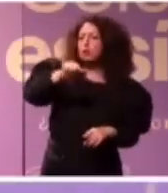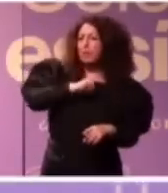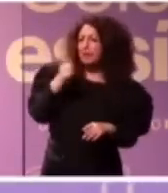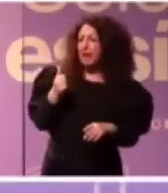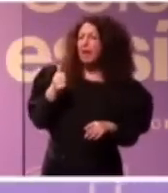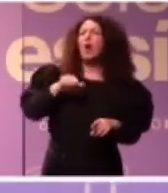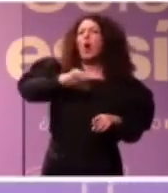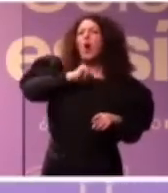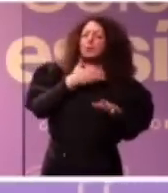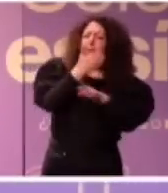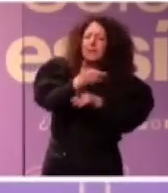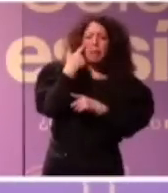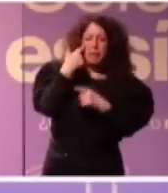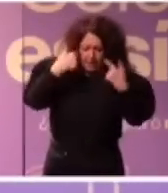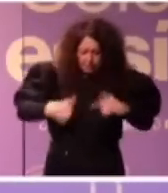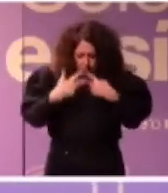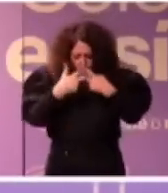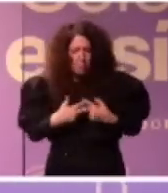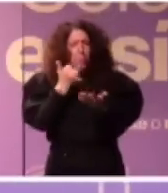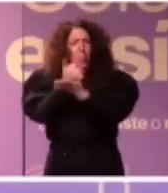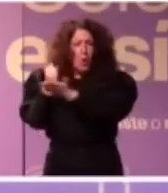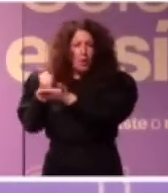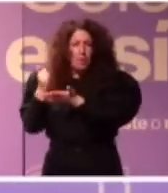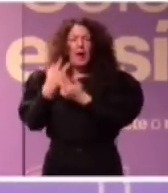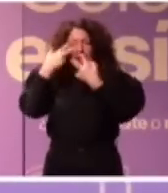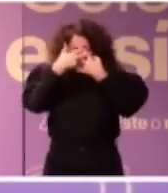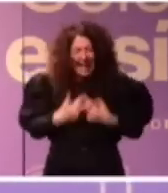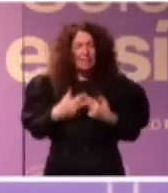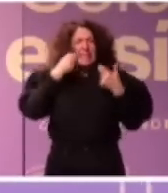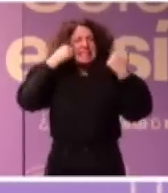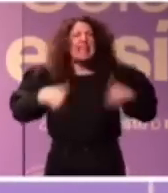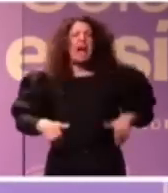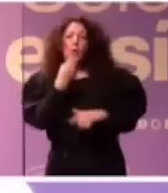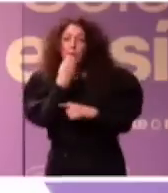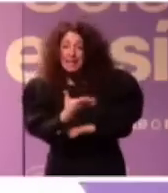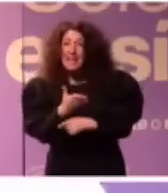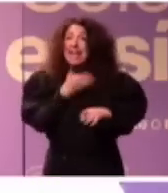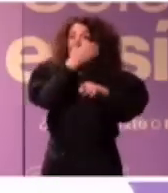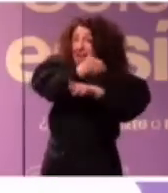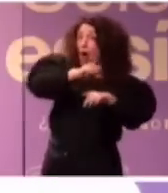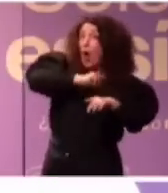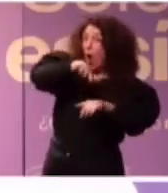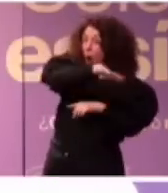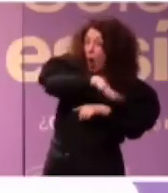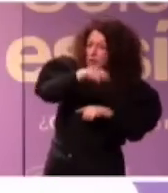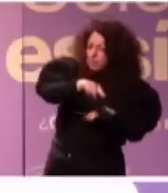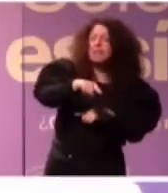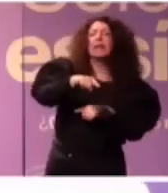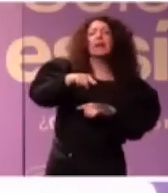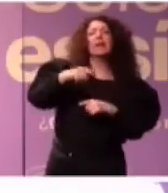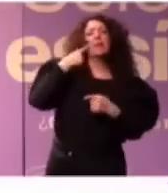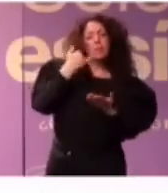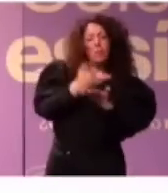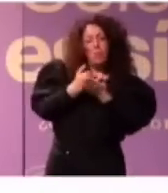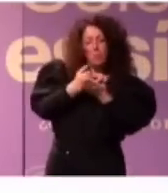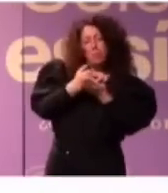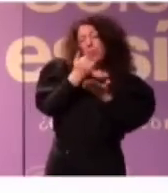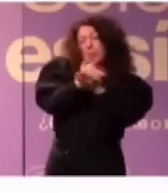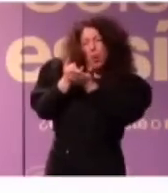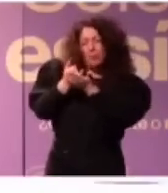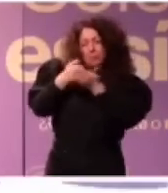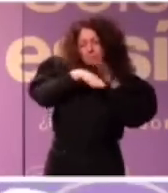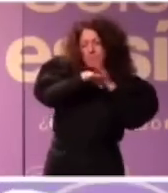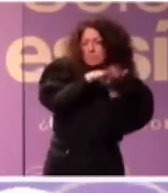te tomen las muestras y para que revisen tu estado de salud, en ese hospital van a recoger tus muestras y las van a